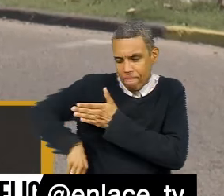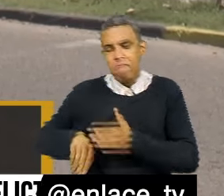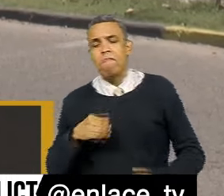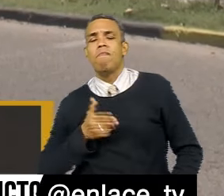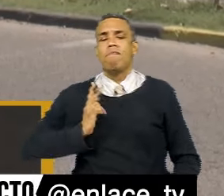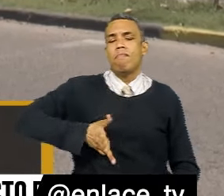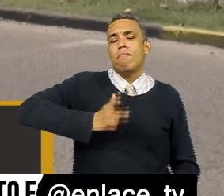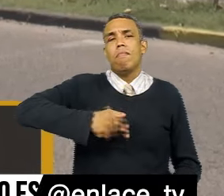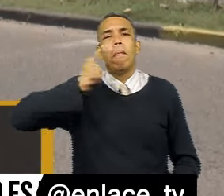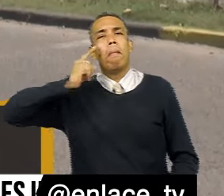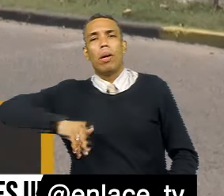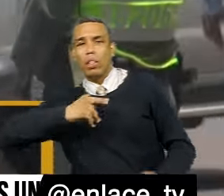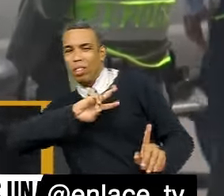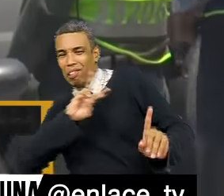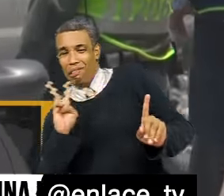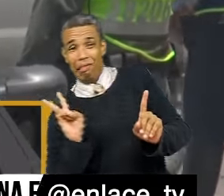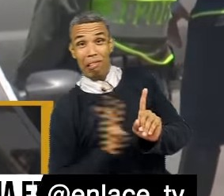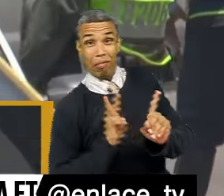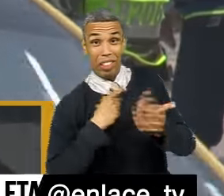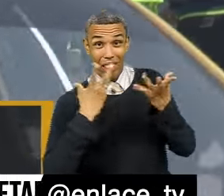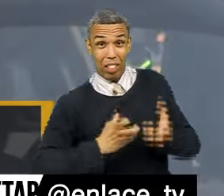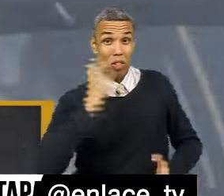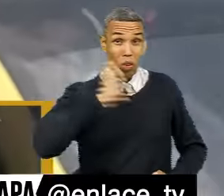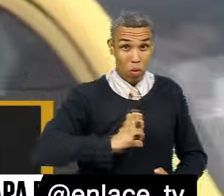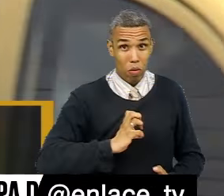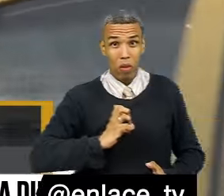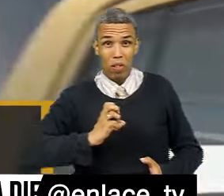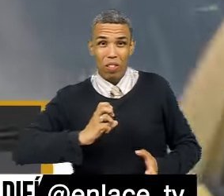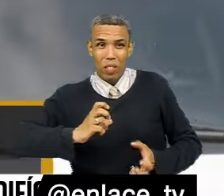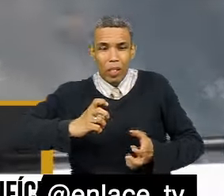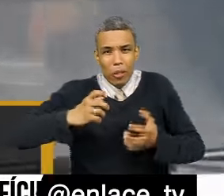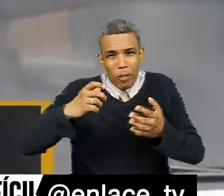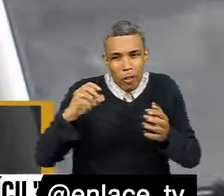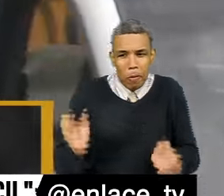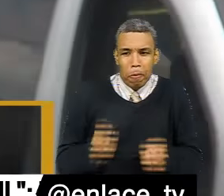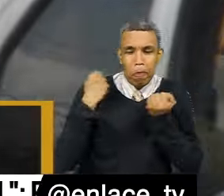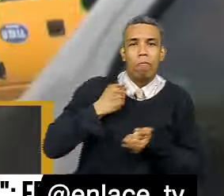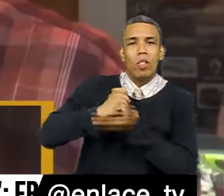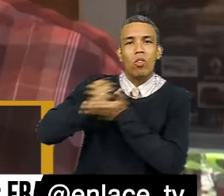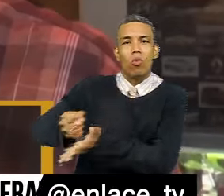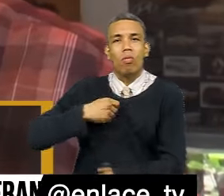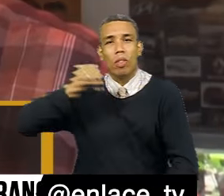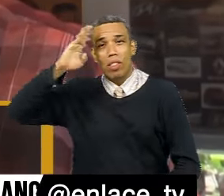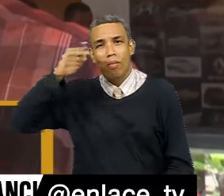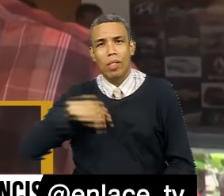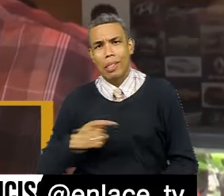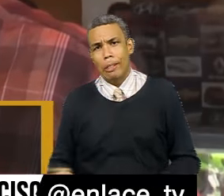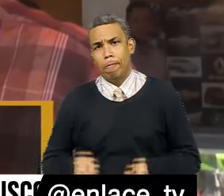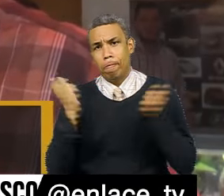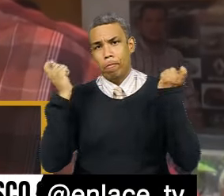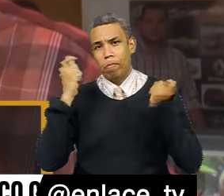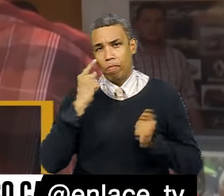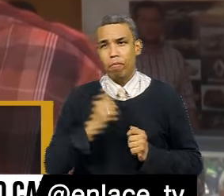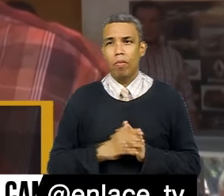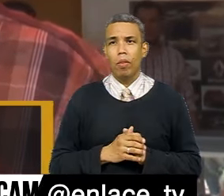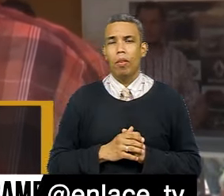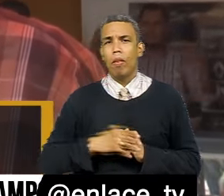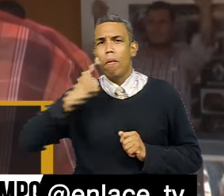del procedimiento que realizó la Policía Nacional para frustrar el fleteo. Se dice que había un fleteo, o sea, dos personas atracando